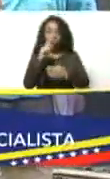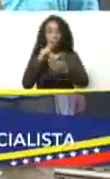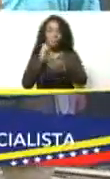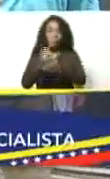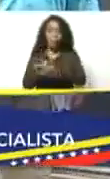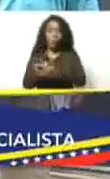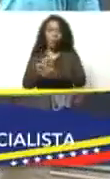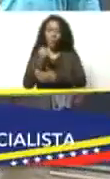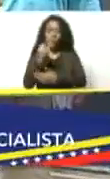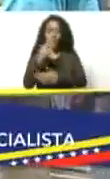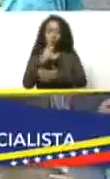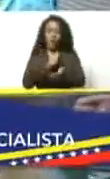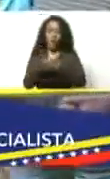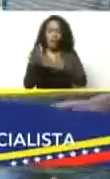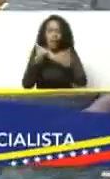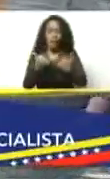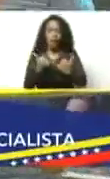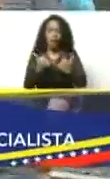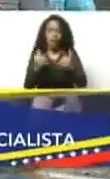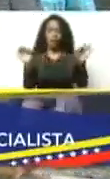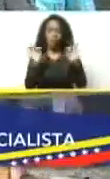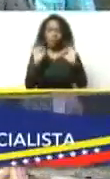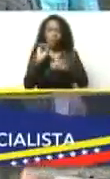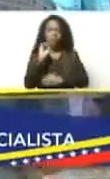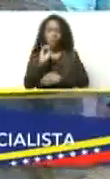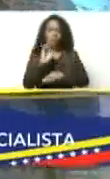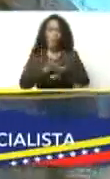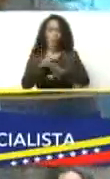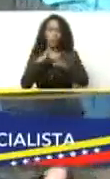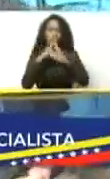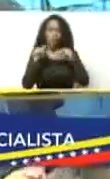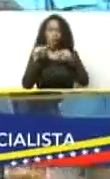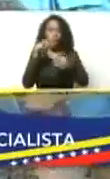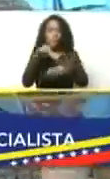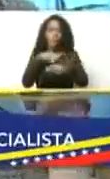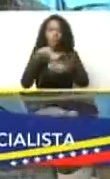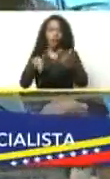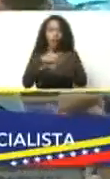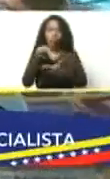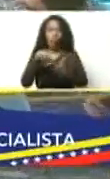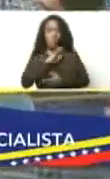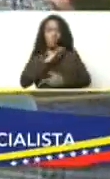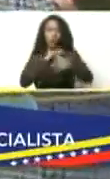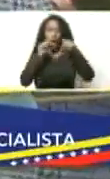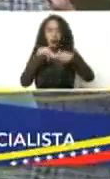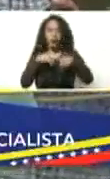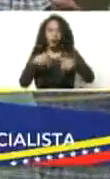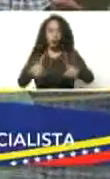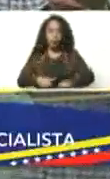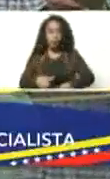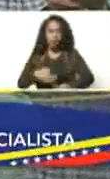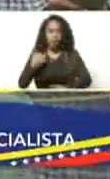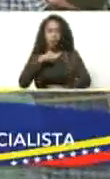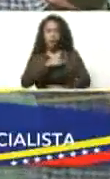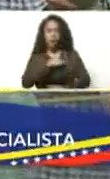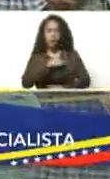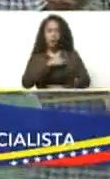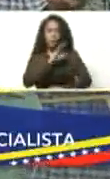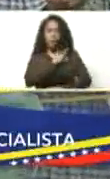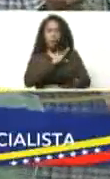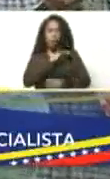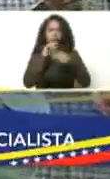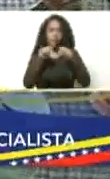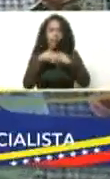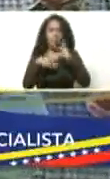¿Tú sabes cuánto se gasta ahora? Nada, cero, porque toda la semilla es nacional, producto del esfuerzo de nuestros paperos,